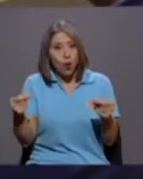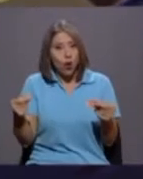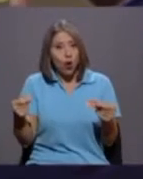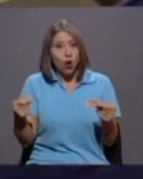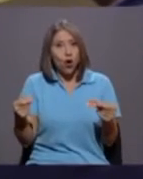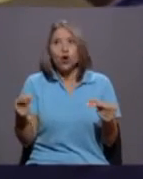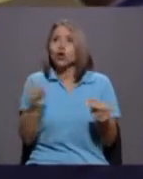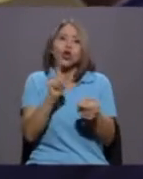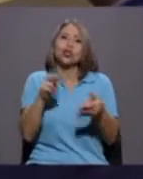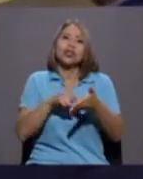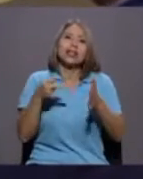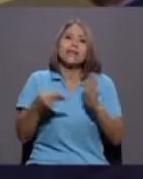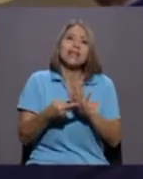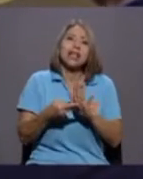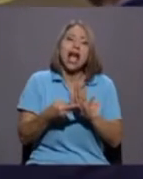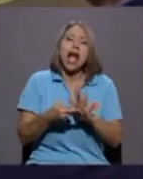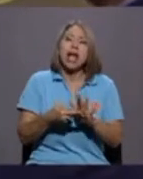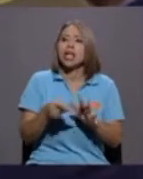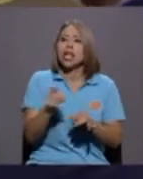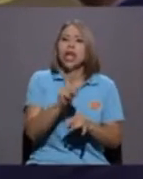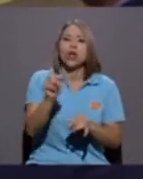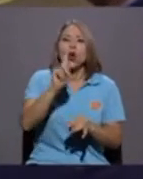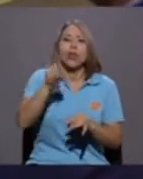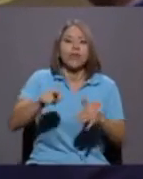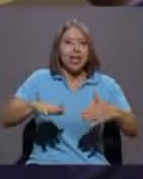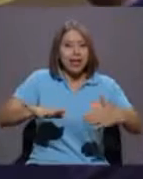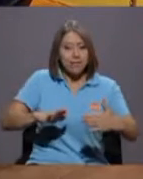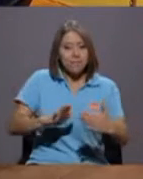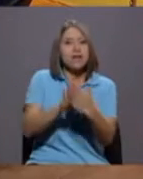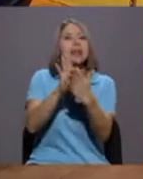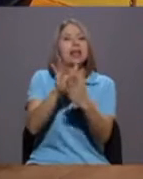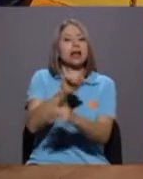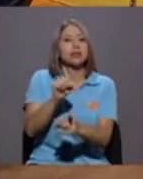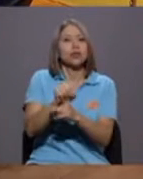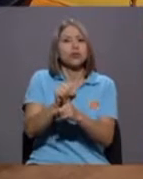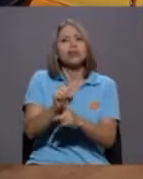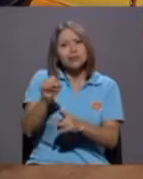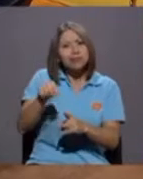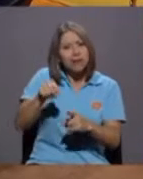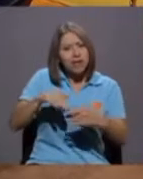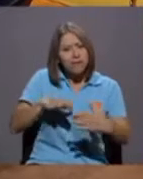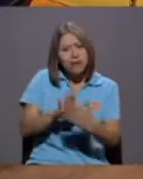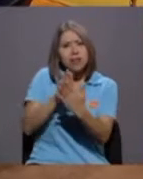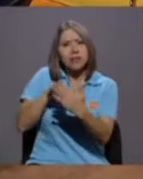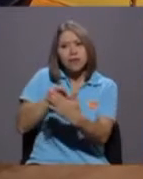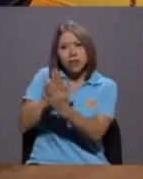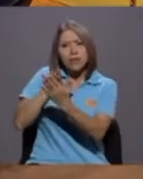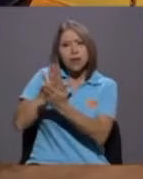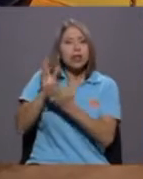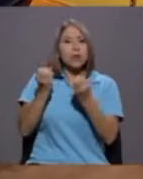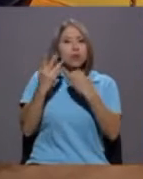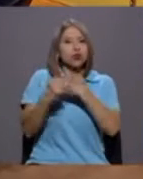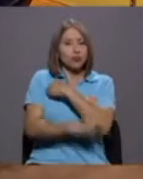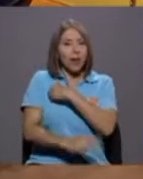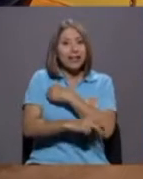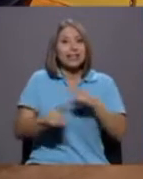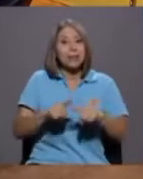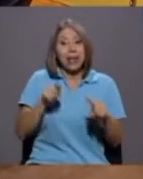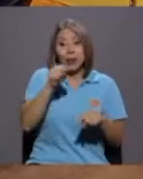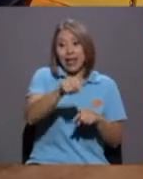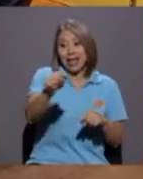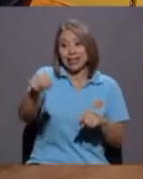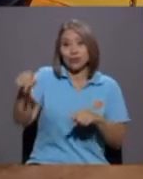es que no tenga que enfrentar estos fenómenos, los enfrenta, y muchos países. El tema es que tienen un